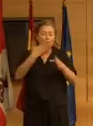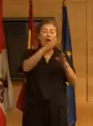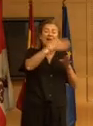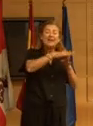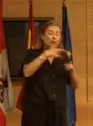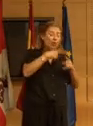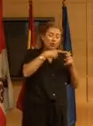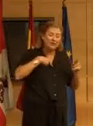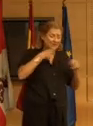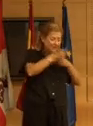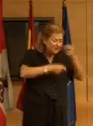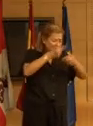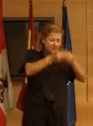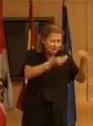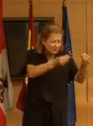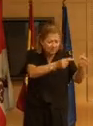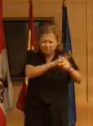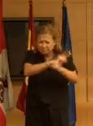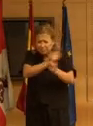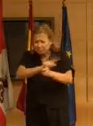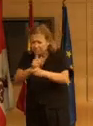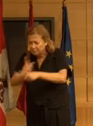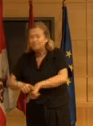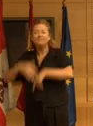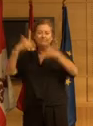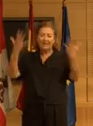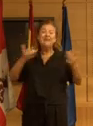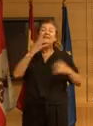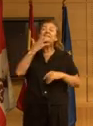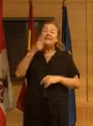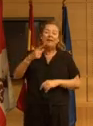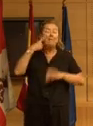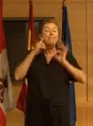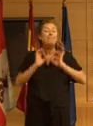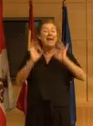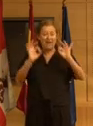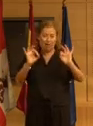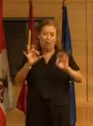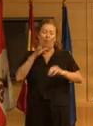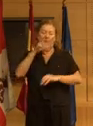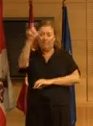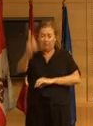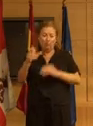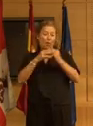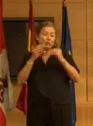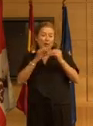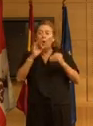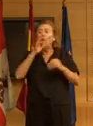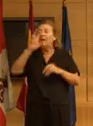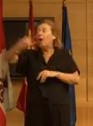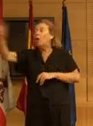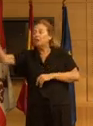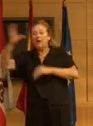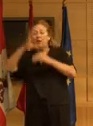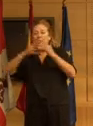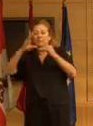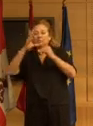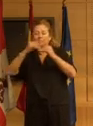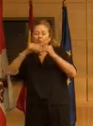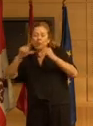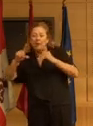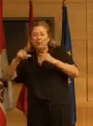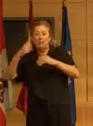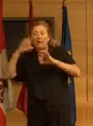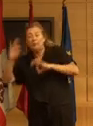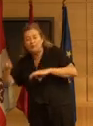de medidas alternativas y si hubiera riesgo para la persona usuaria o para terceros. En todo caso, siempre a